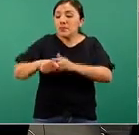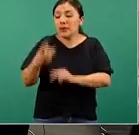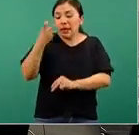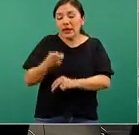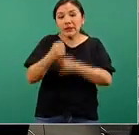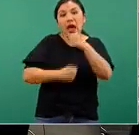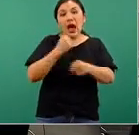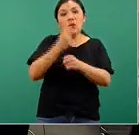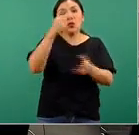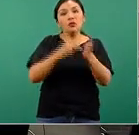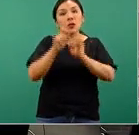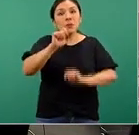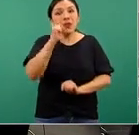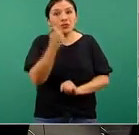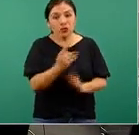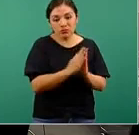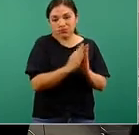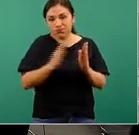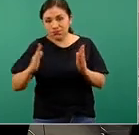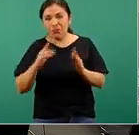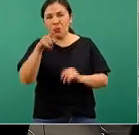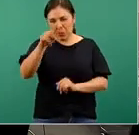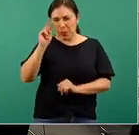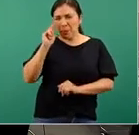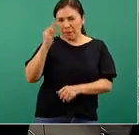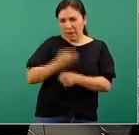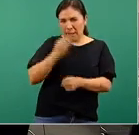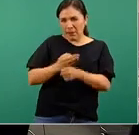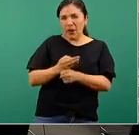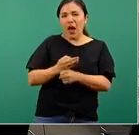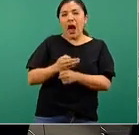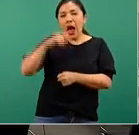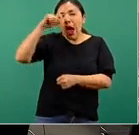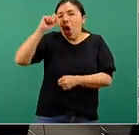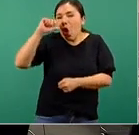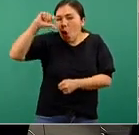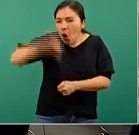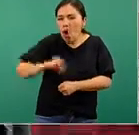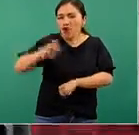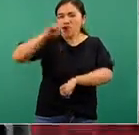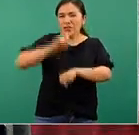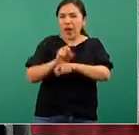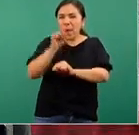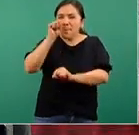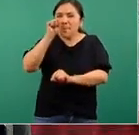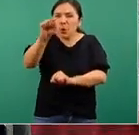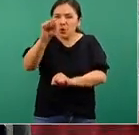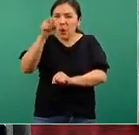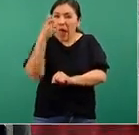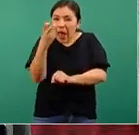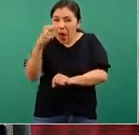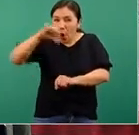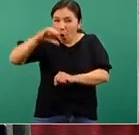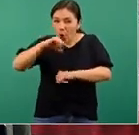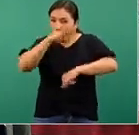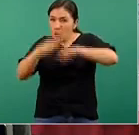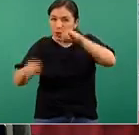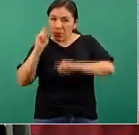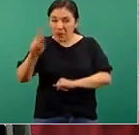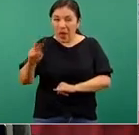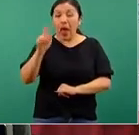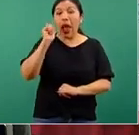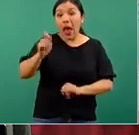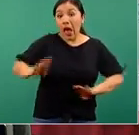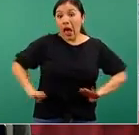2021. De hecho, noten ustedes que el punto donde nos encontramos para el día de hoy es un punto